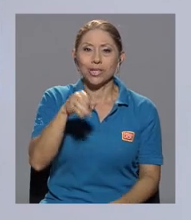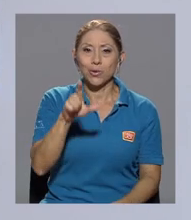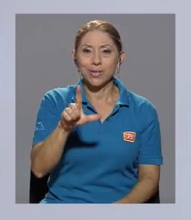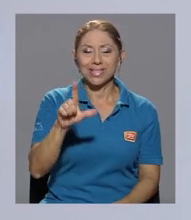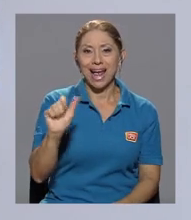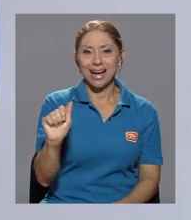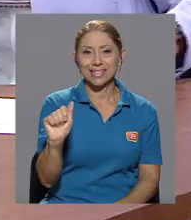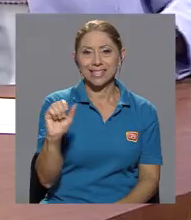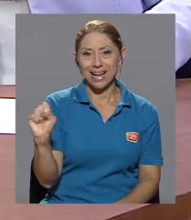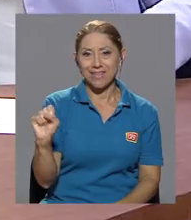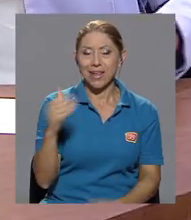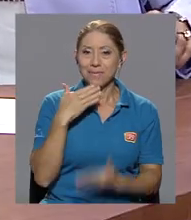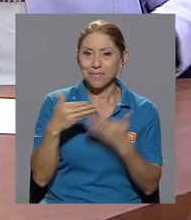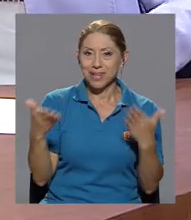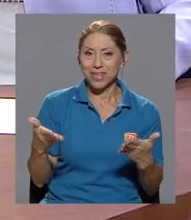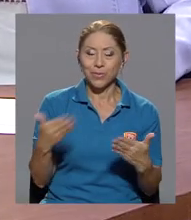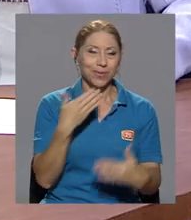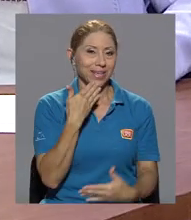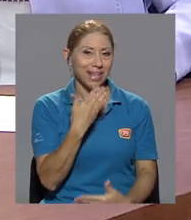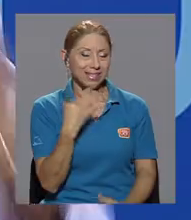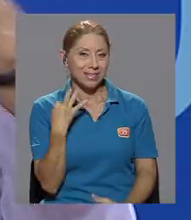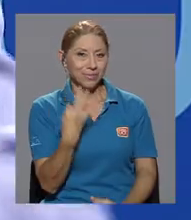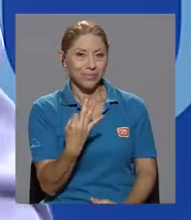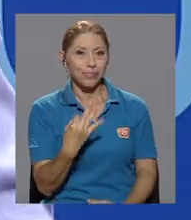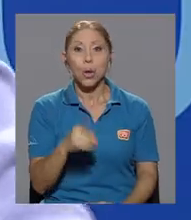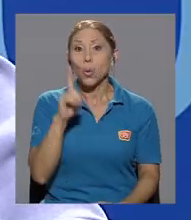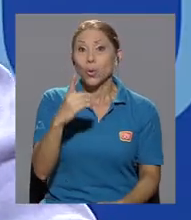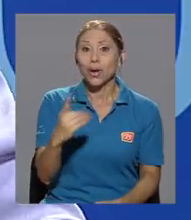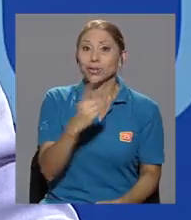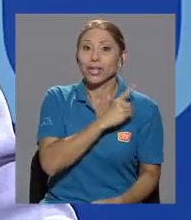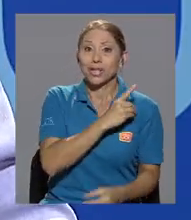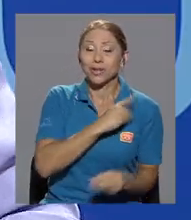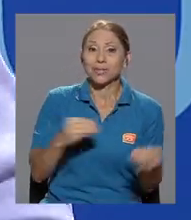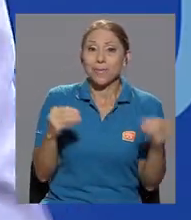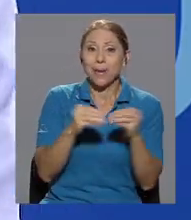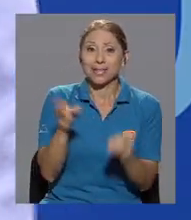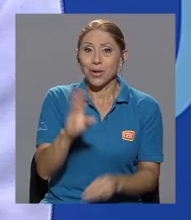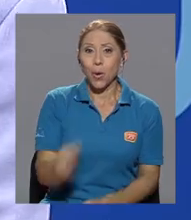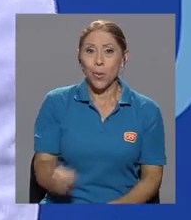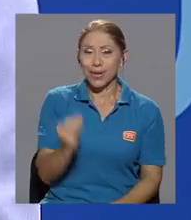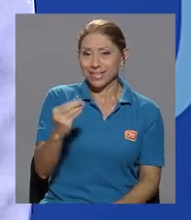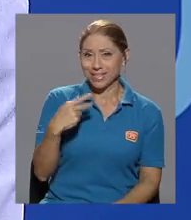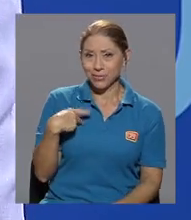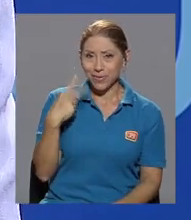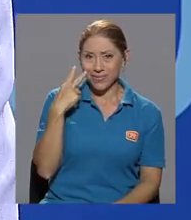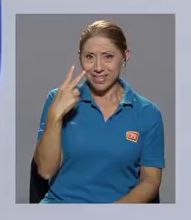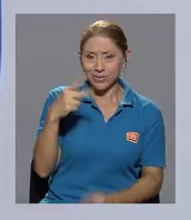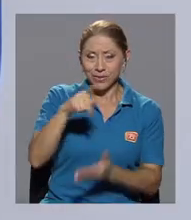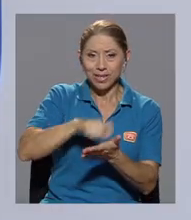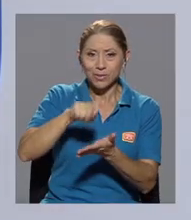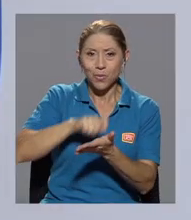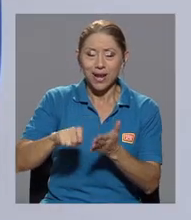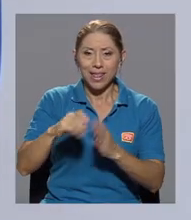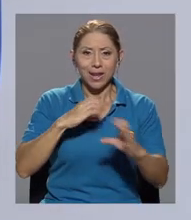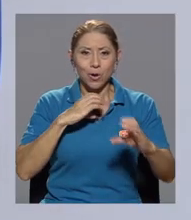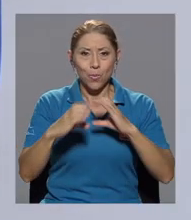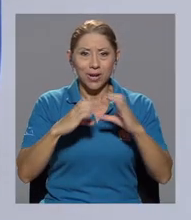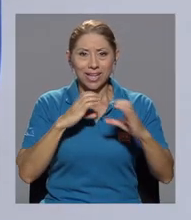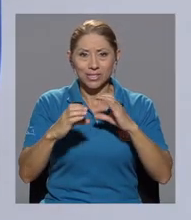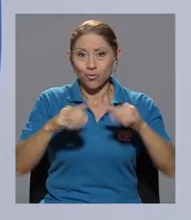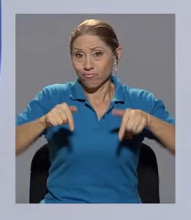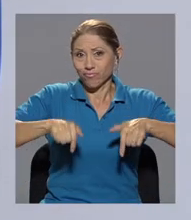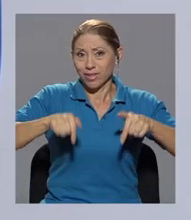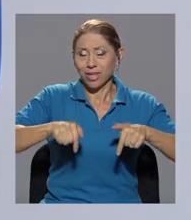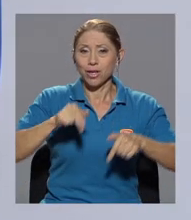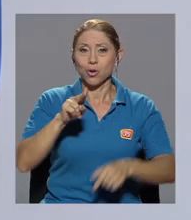bienvenido a desde la muchísimas gracias políticas y josé luís uno de los directores más jóvenes que he visto en la escuela de comunicación precisamente en la universidad costa rica y